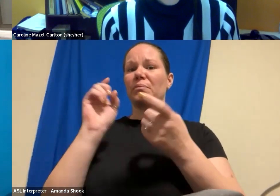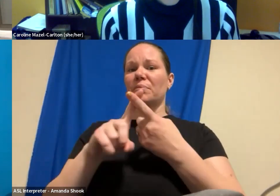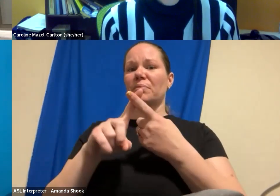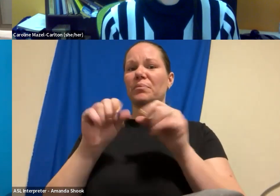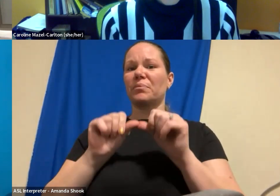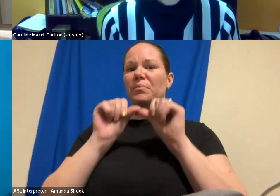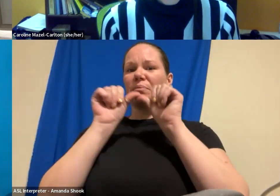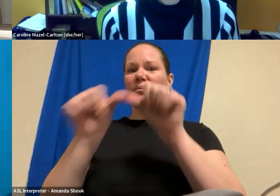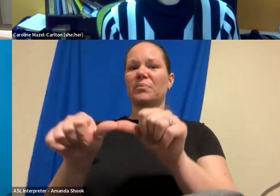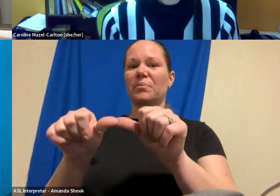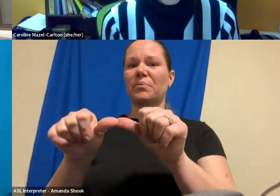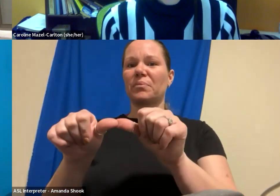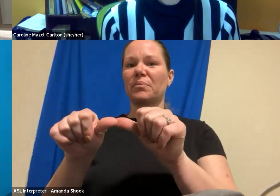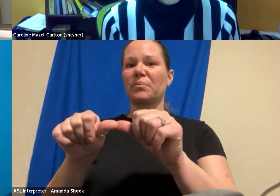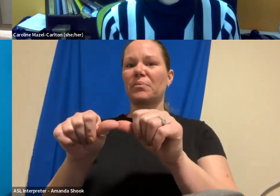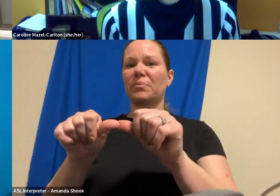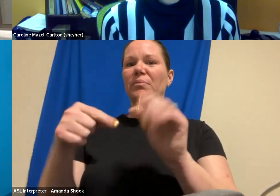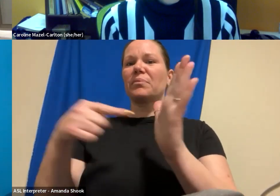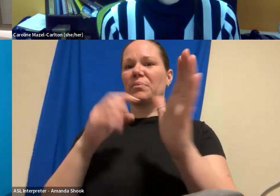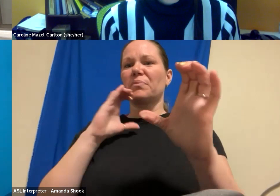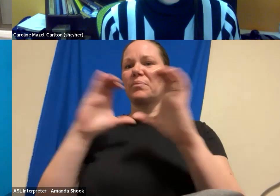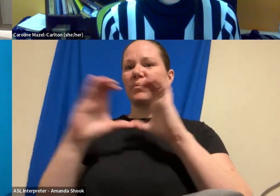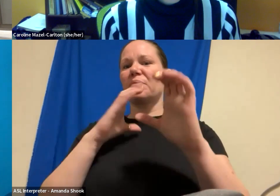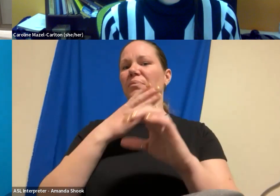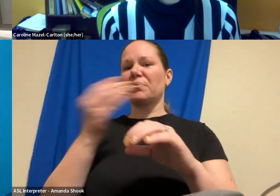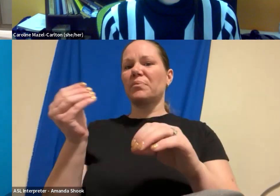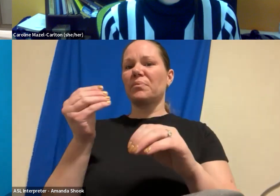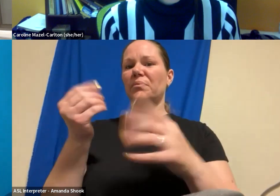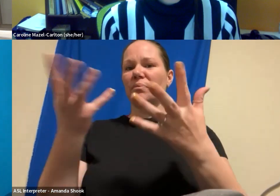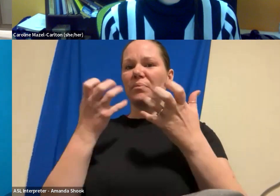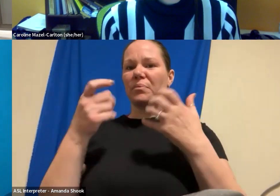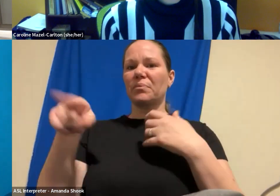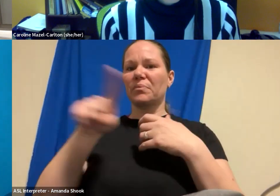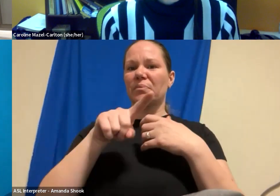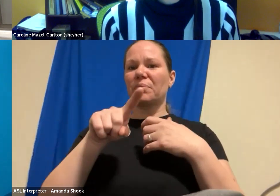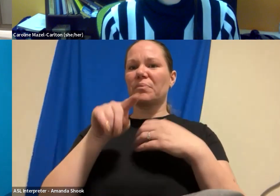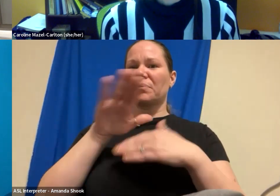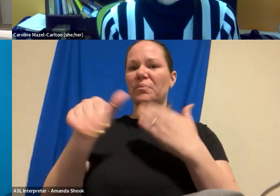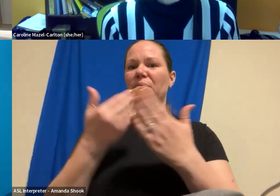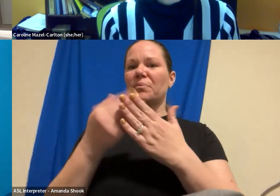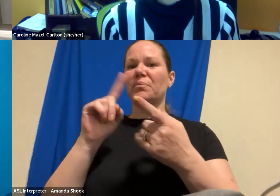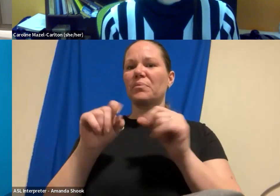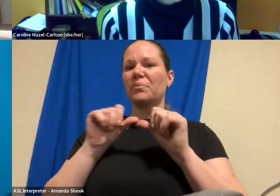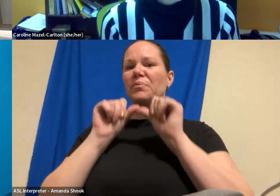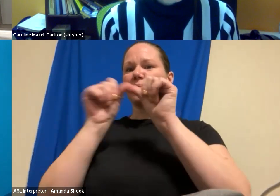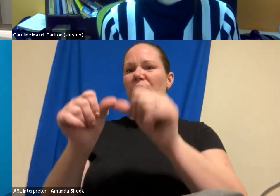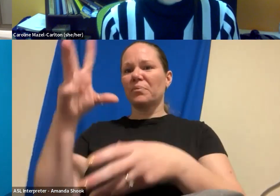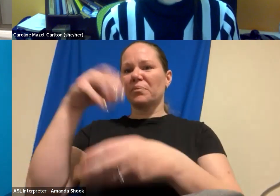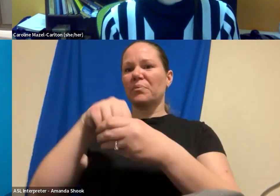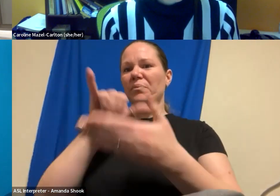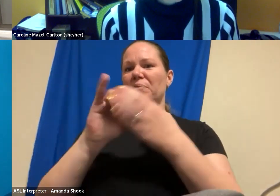Pero otra vez continuar esta conversación y queremos que